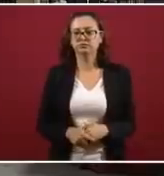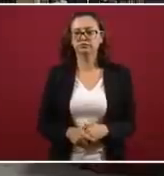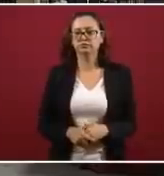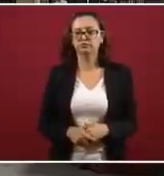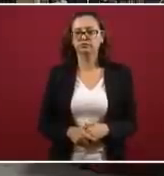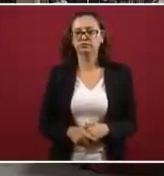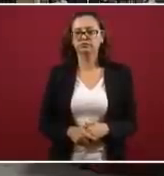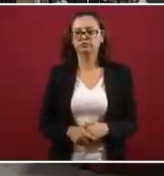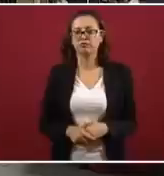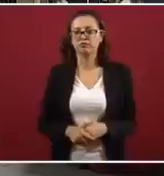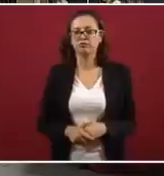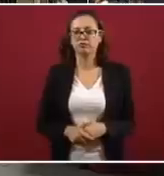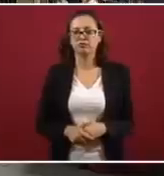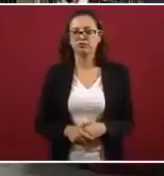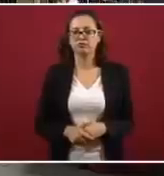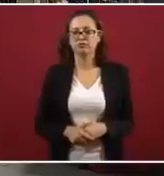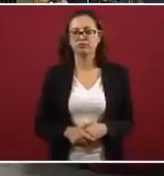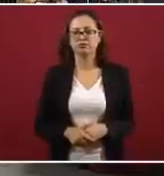Compañero, acá.